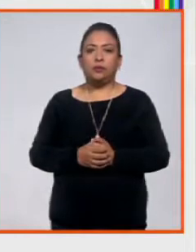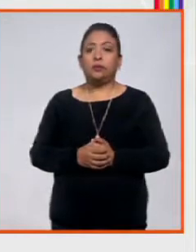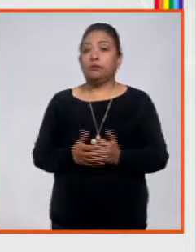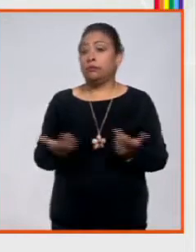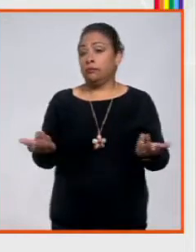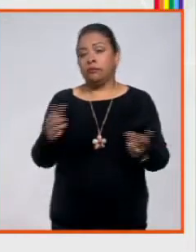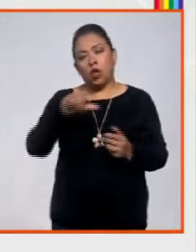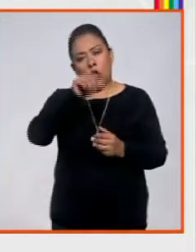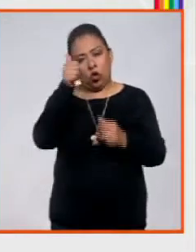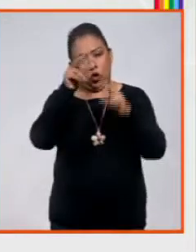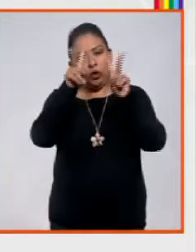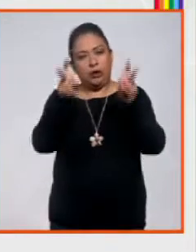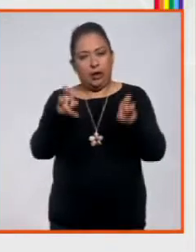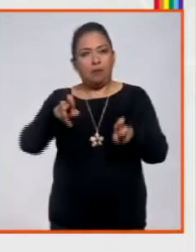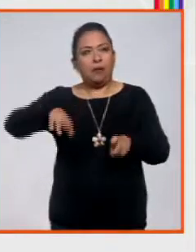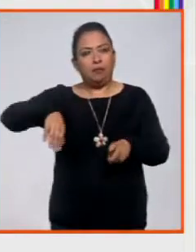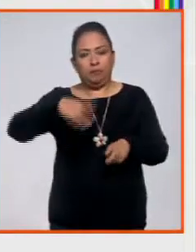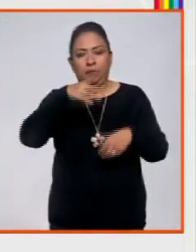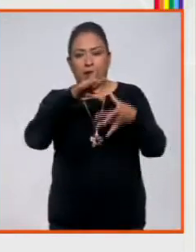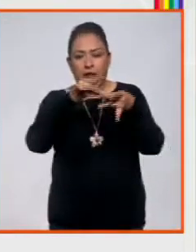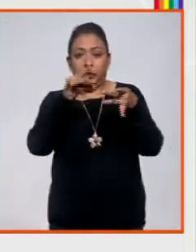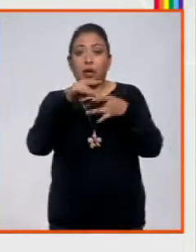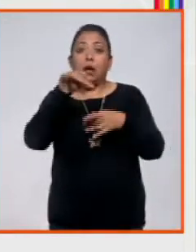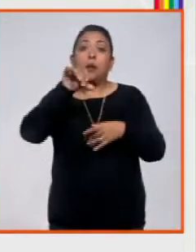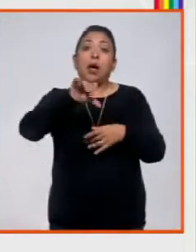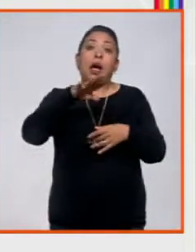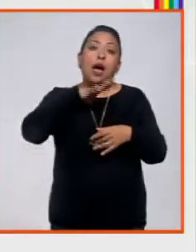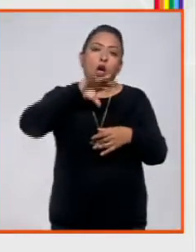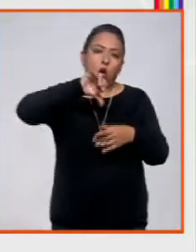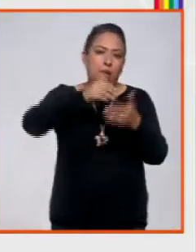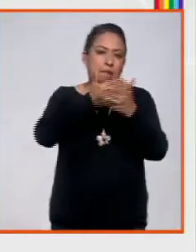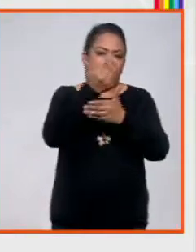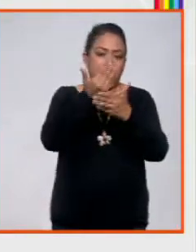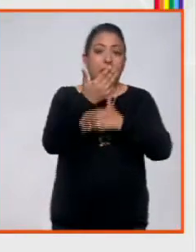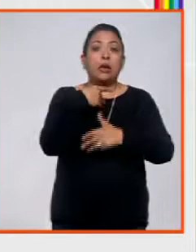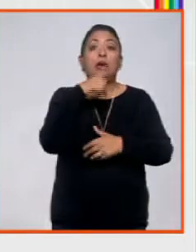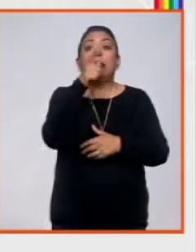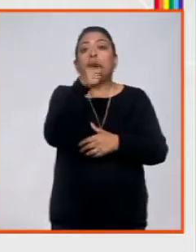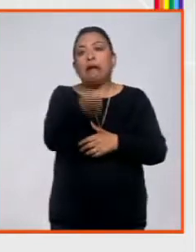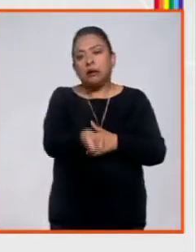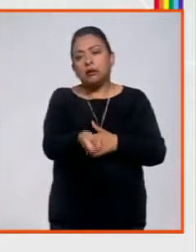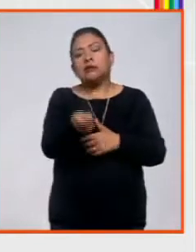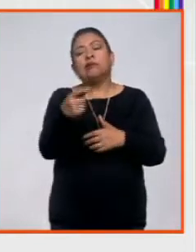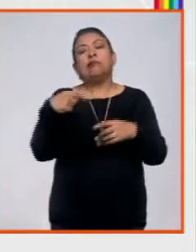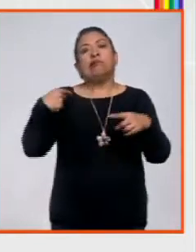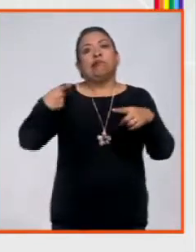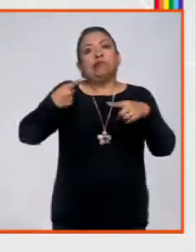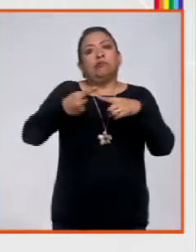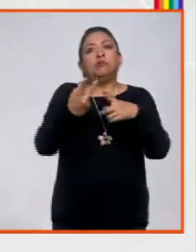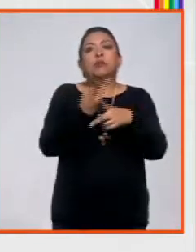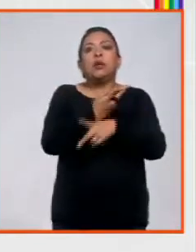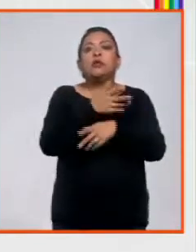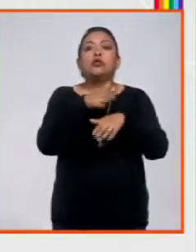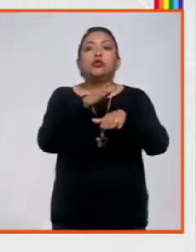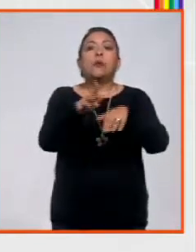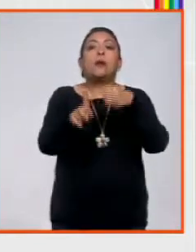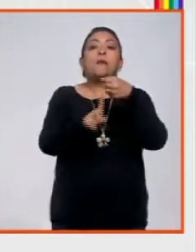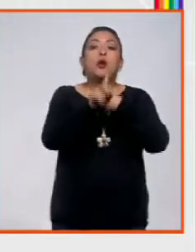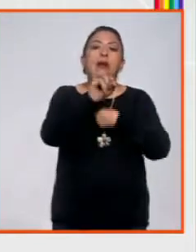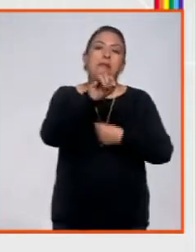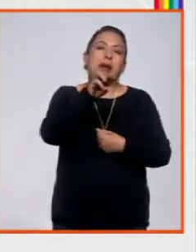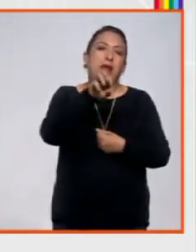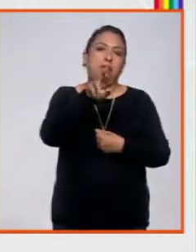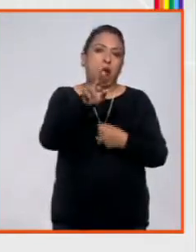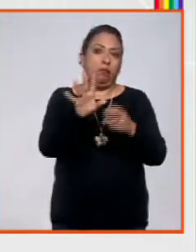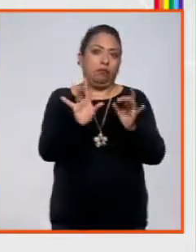otro de los temas como ya les reporta vamos que se trató y se abordó esta mañana fue lo que ha trascendido con respecto a la situación del email